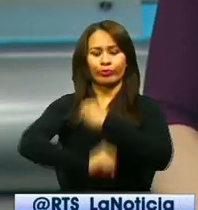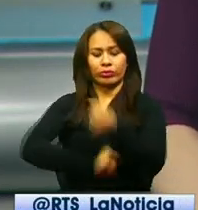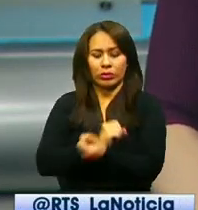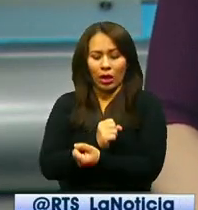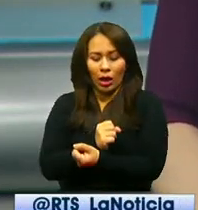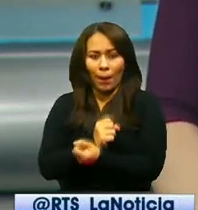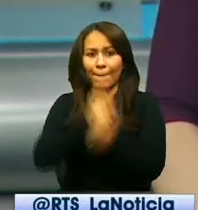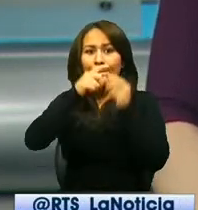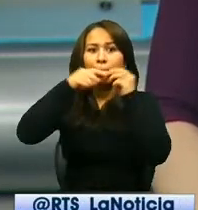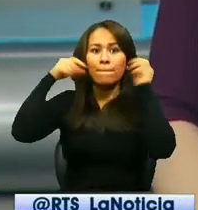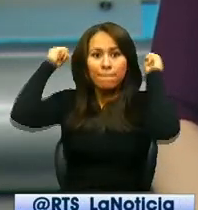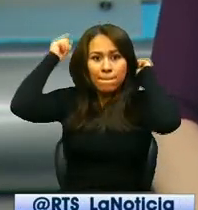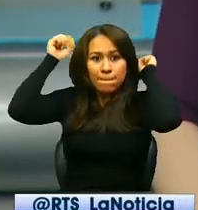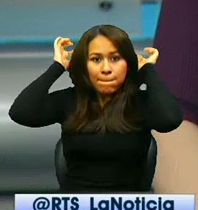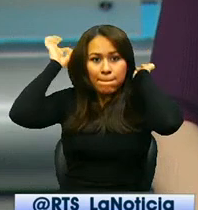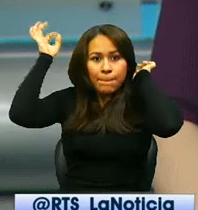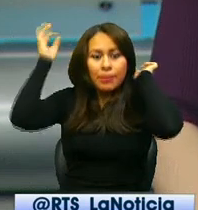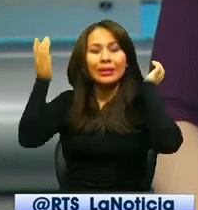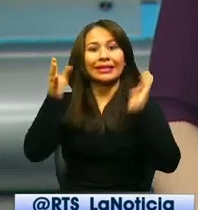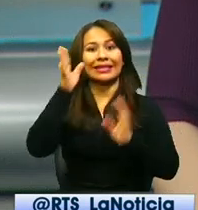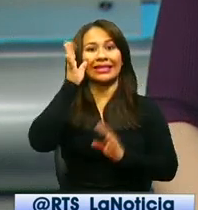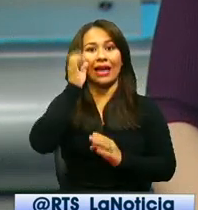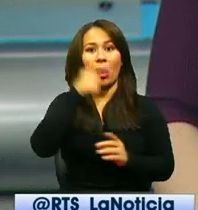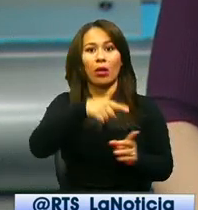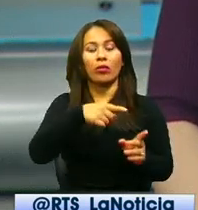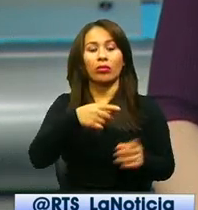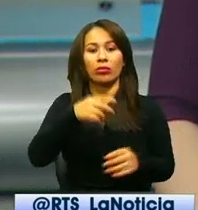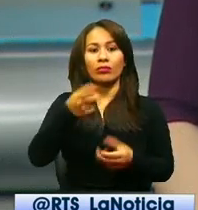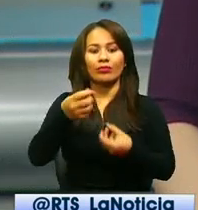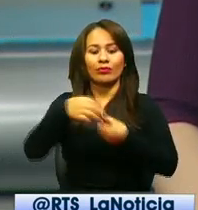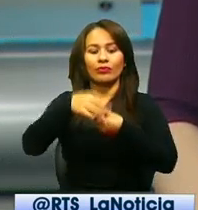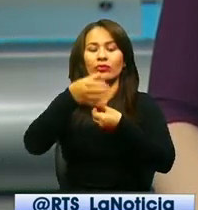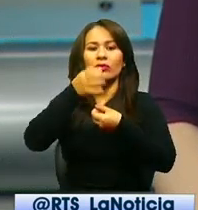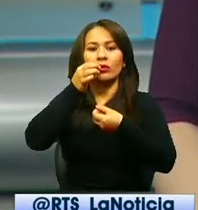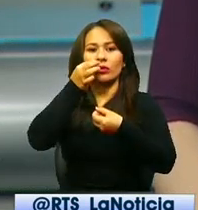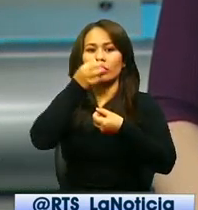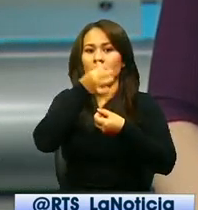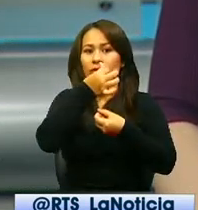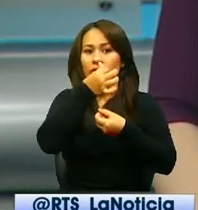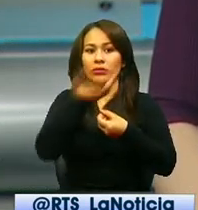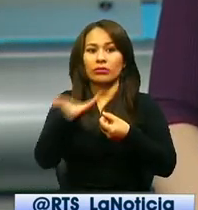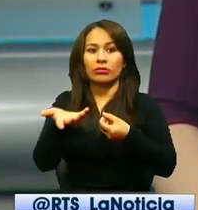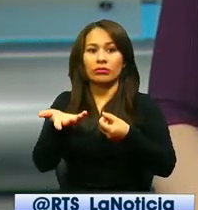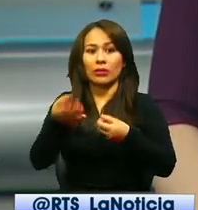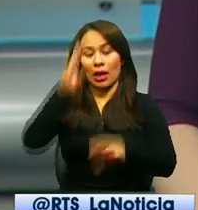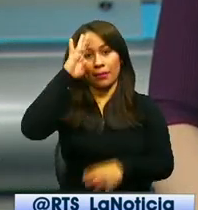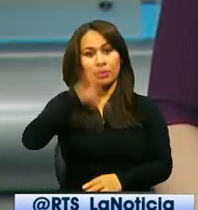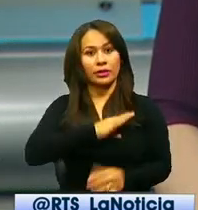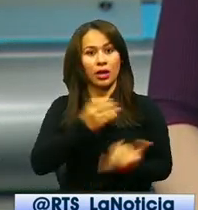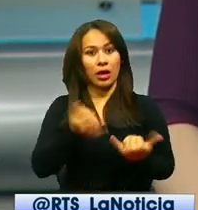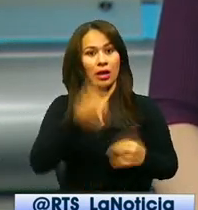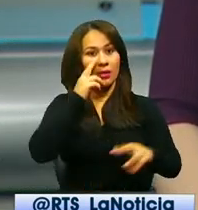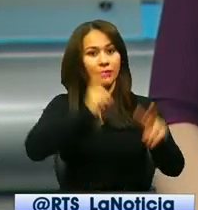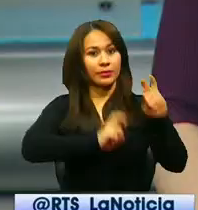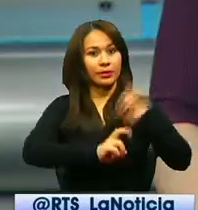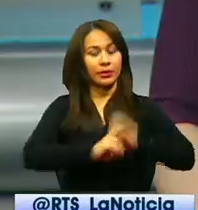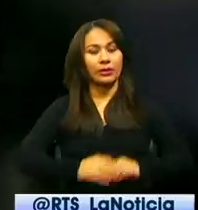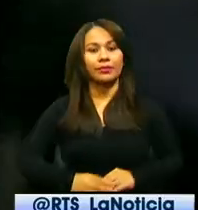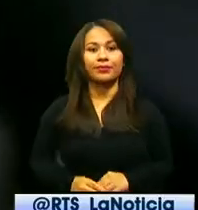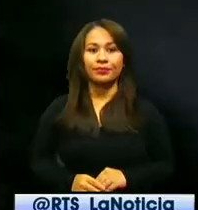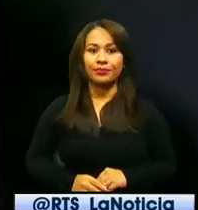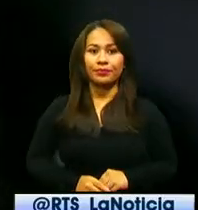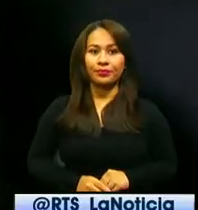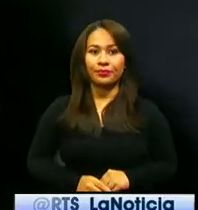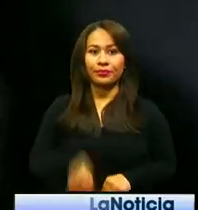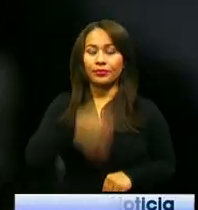y amordazadas y presuntamente se encontraban bajo efectos de algún tipo de droga. La policía investiga el caso.